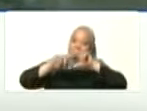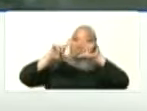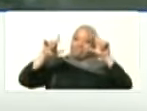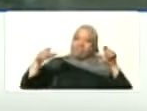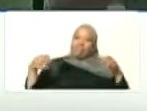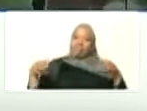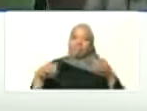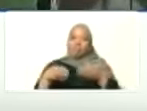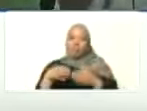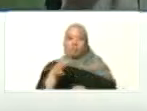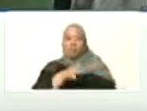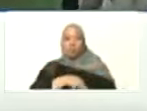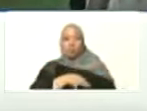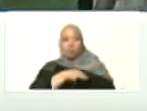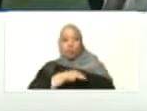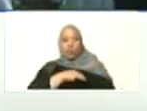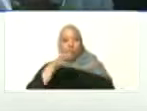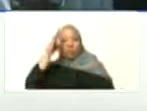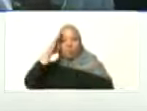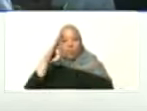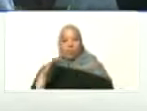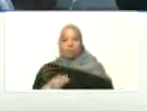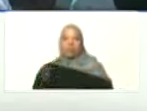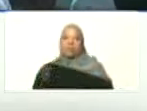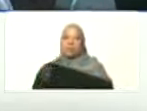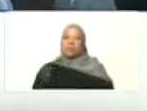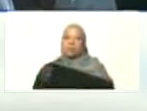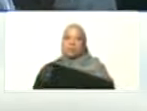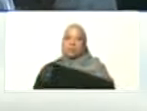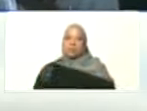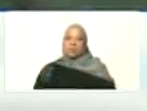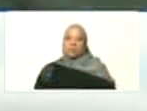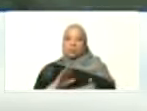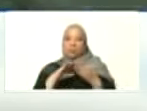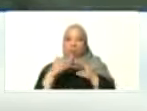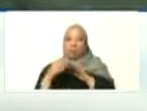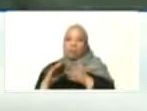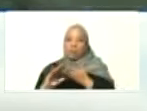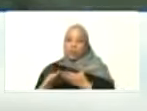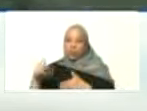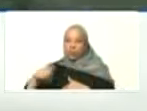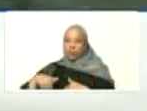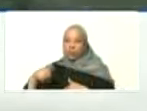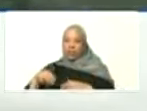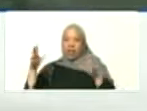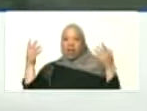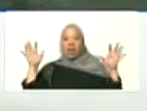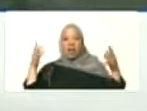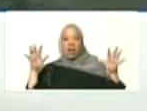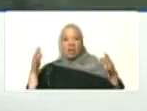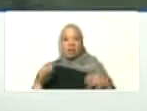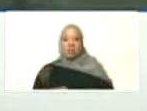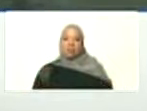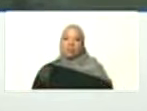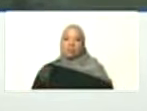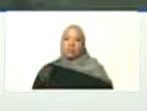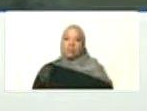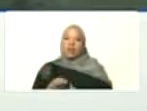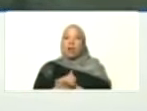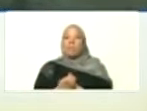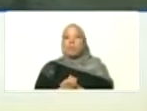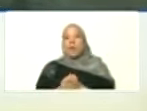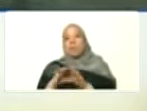Bricomile, le damos el pase, mi presidente. Desde tu parroquia El Valle. Desde tu parroquia El Valle. A mis vecinos del